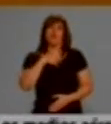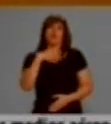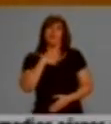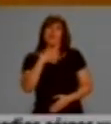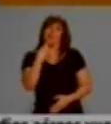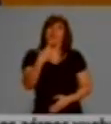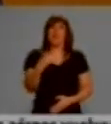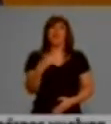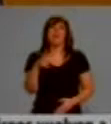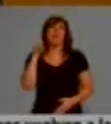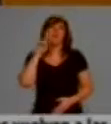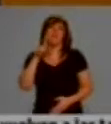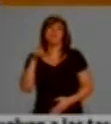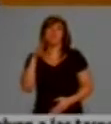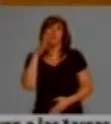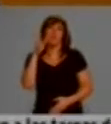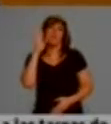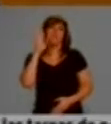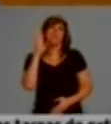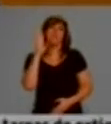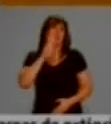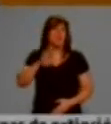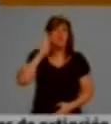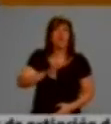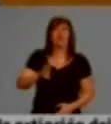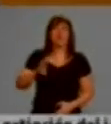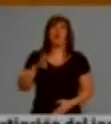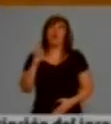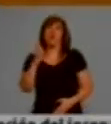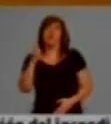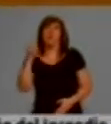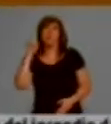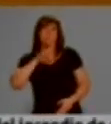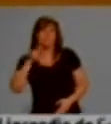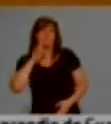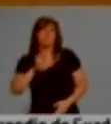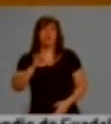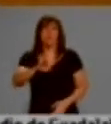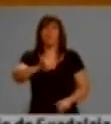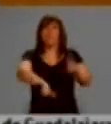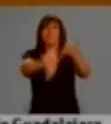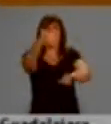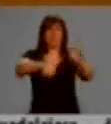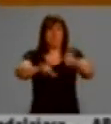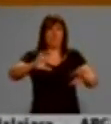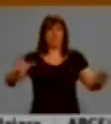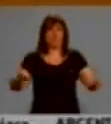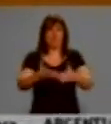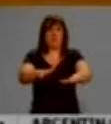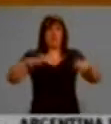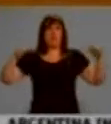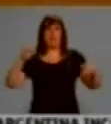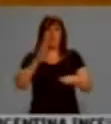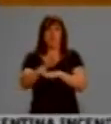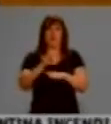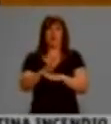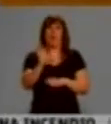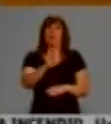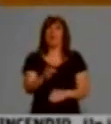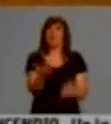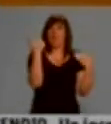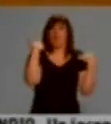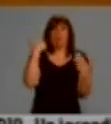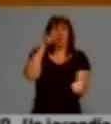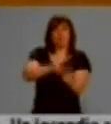ni beneficiarse de ellas, ni mentir, ni ningunear al Parlamento, ni estar sometido a hipotecas. Y